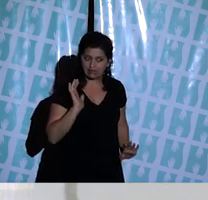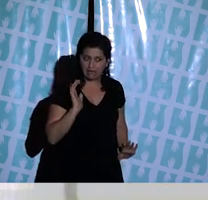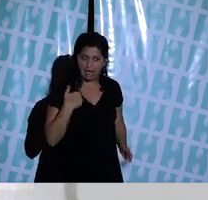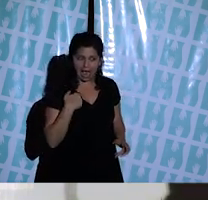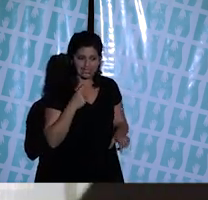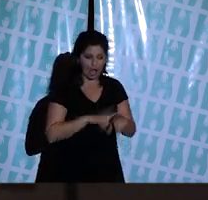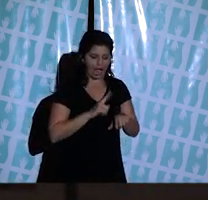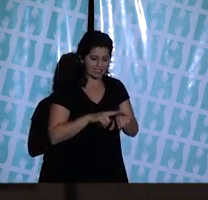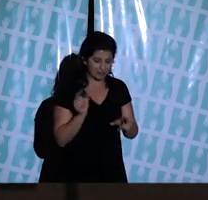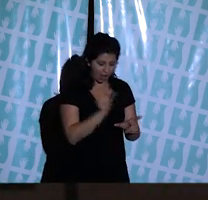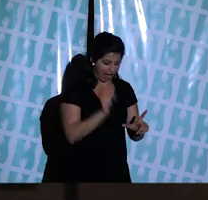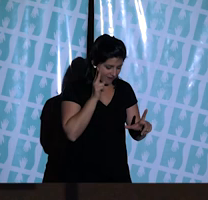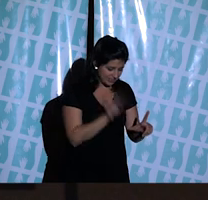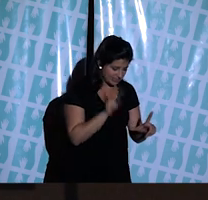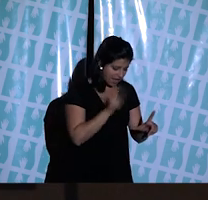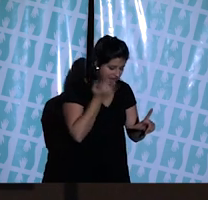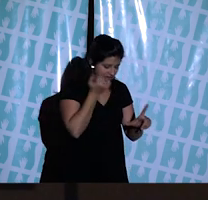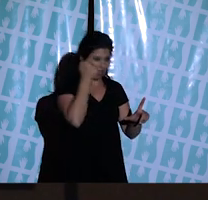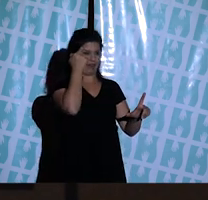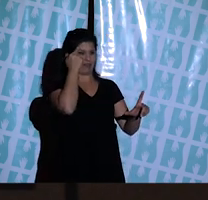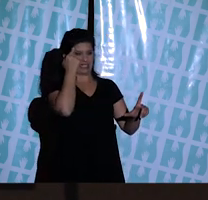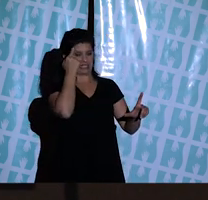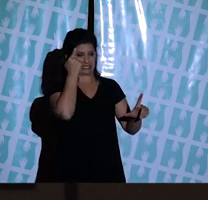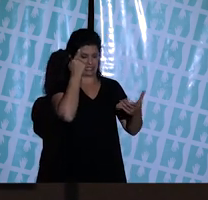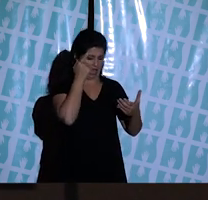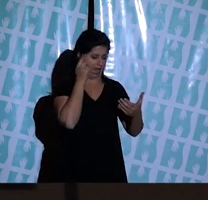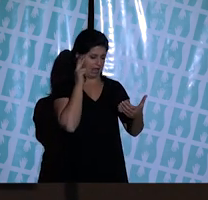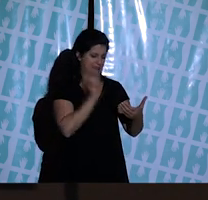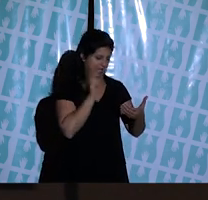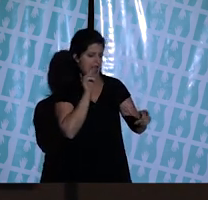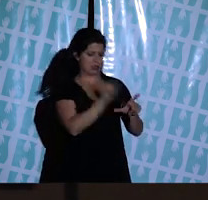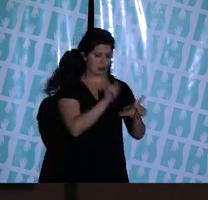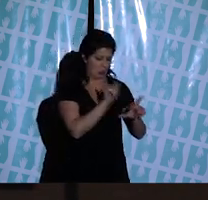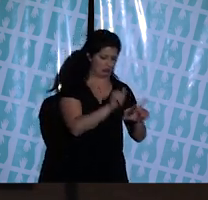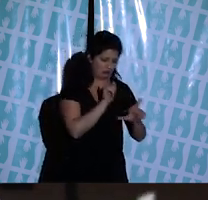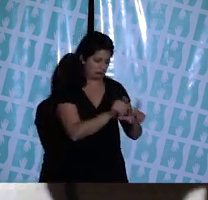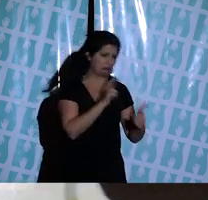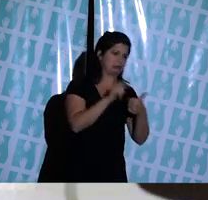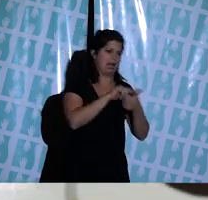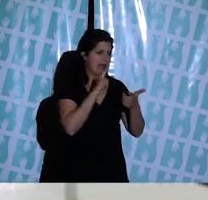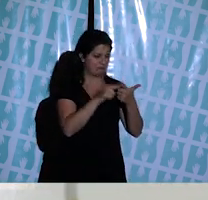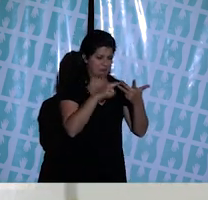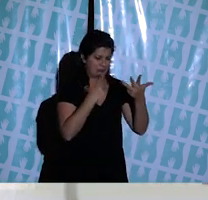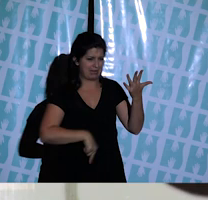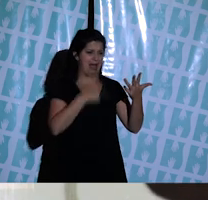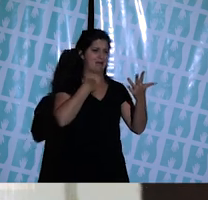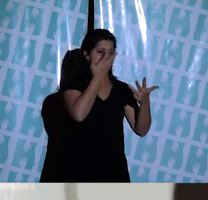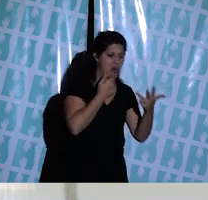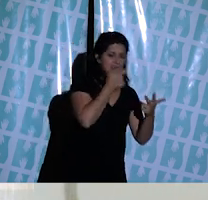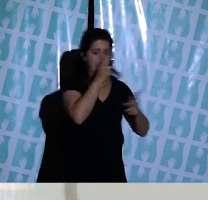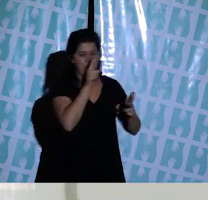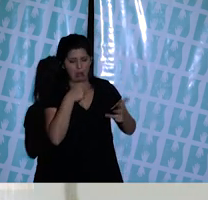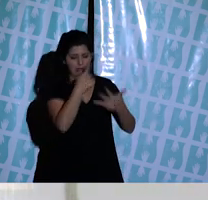un rato, lo viste y te duele la cabeza, ya viste 25.000 videos de YouTube, miraste el Instagram, bueno, si me gusta, si no me